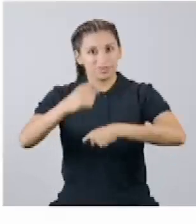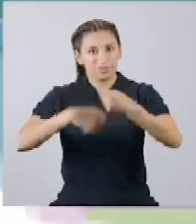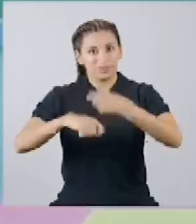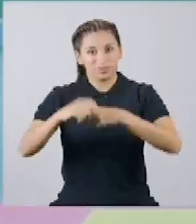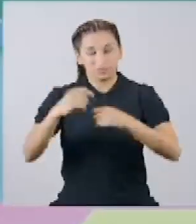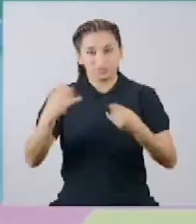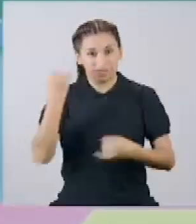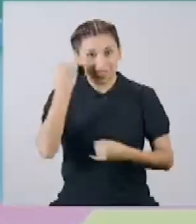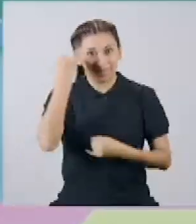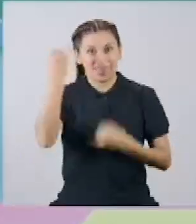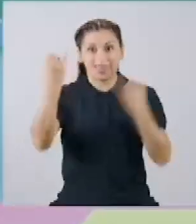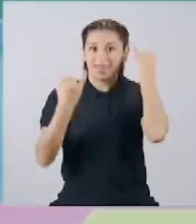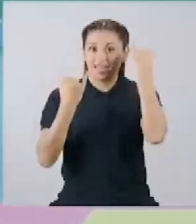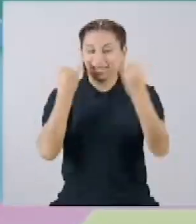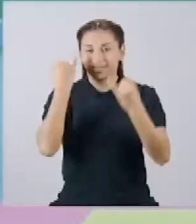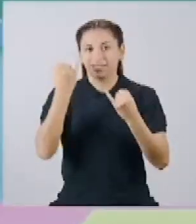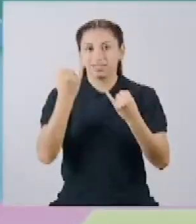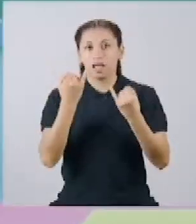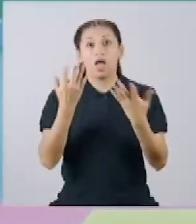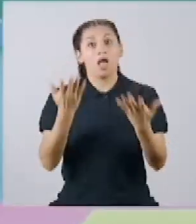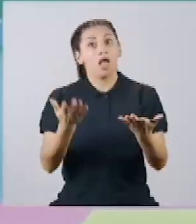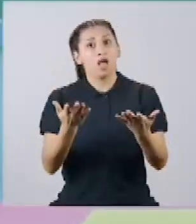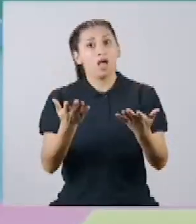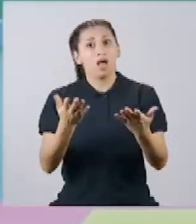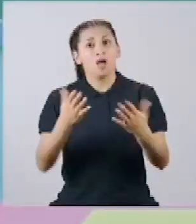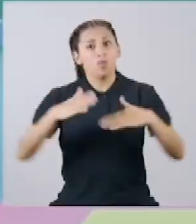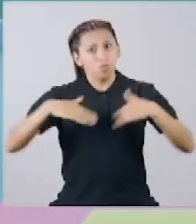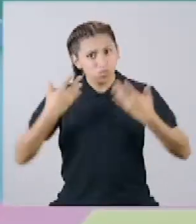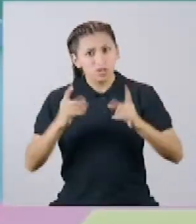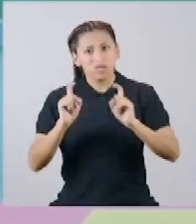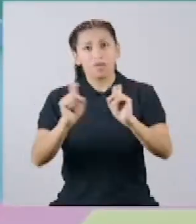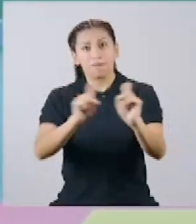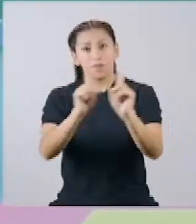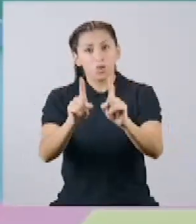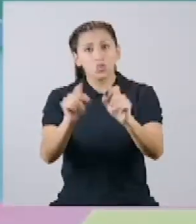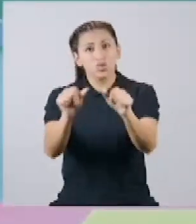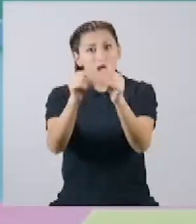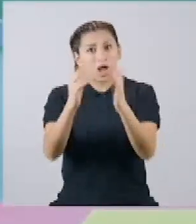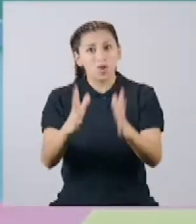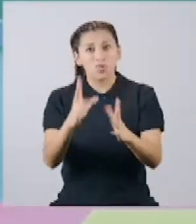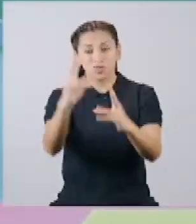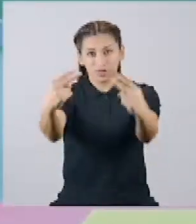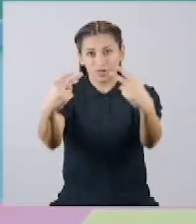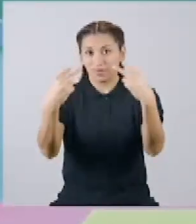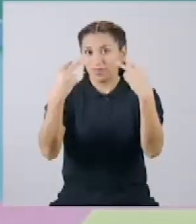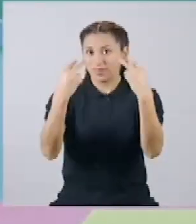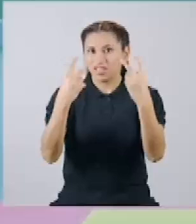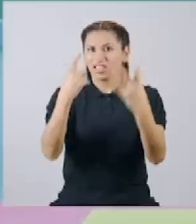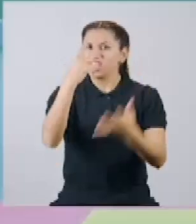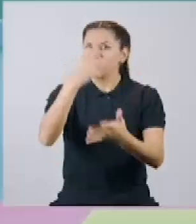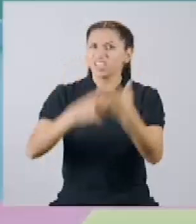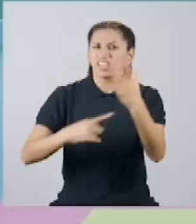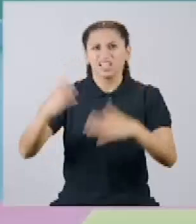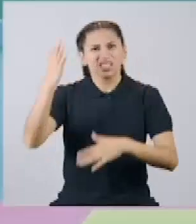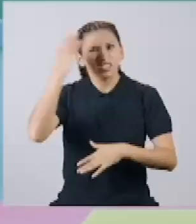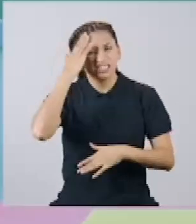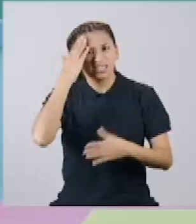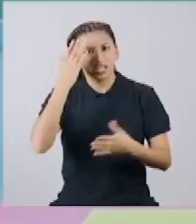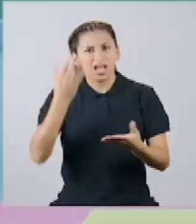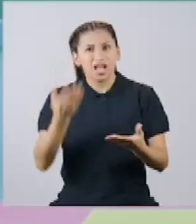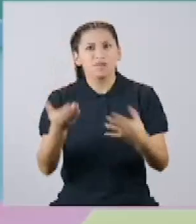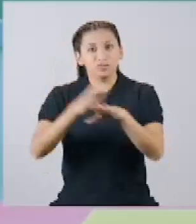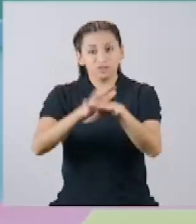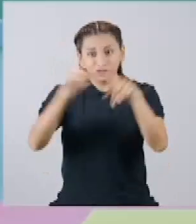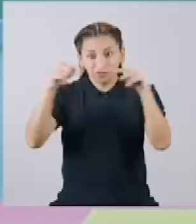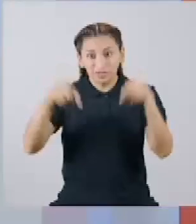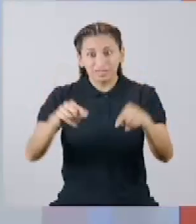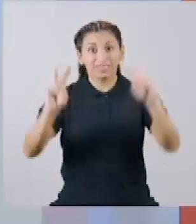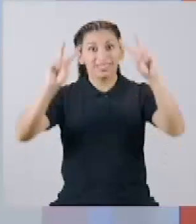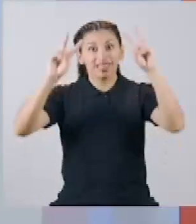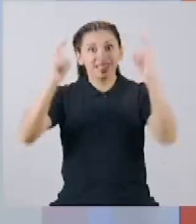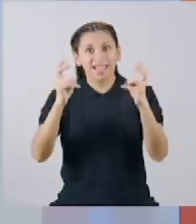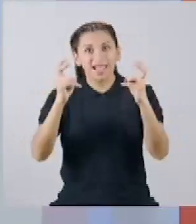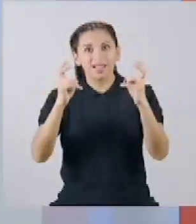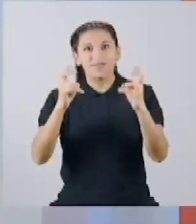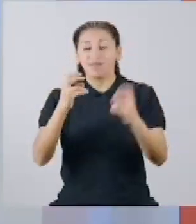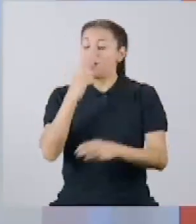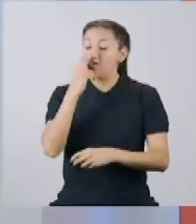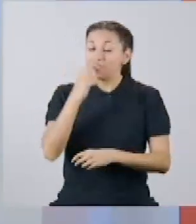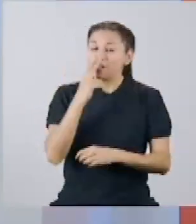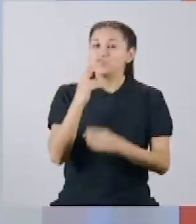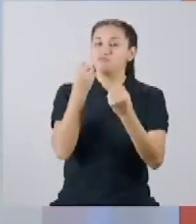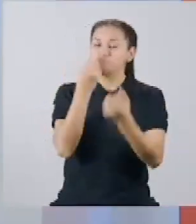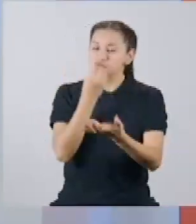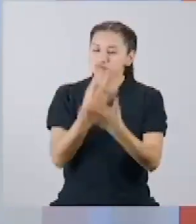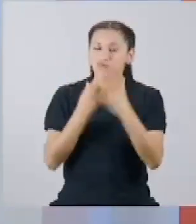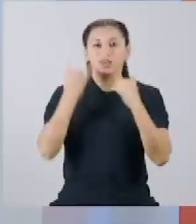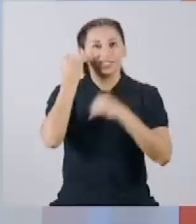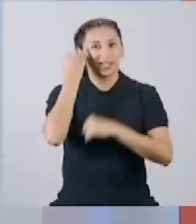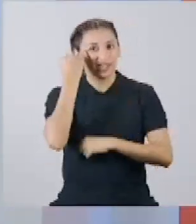innovadores. Tengo una idea. ¿Por qué no le preguntamos a los estudiantes que nos ven qué saben sobre el tema? Tocino,